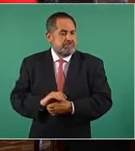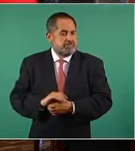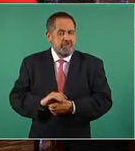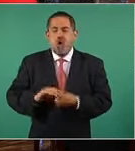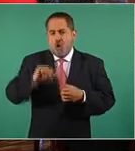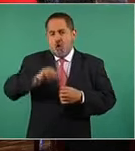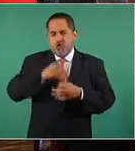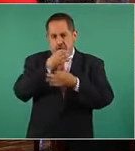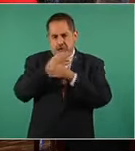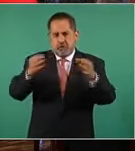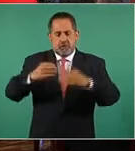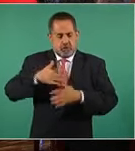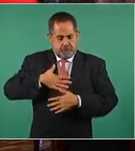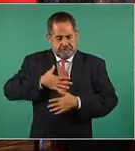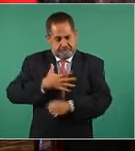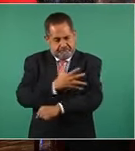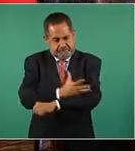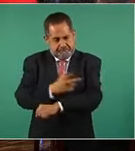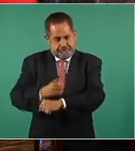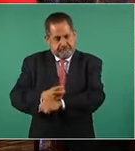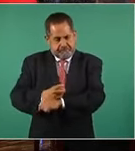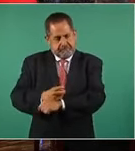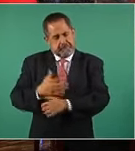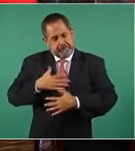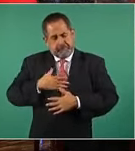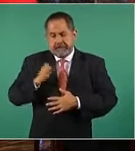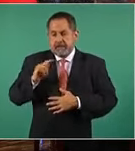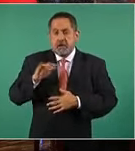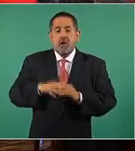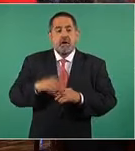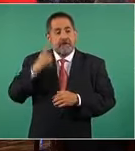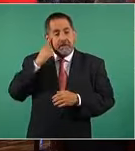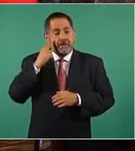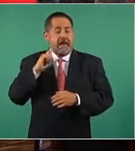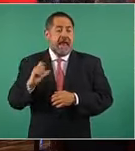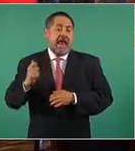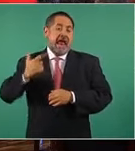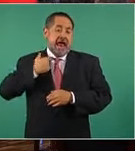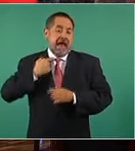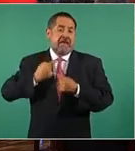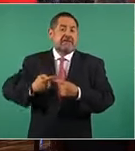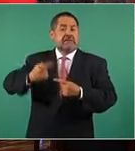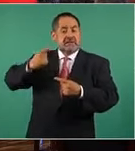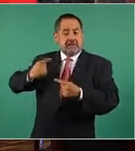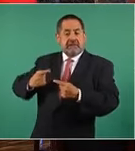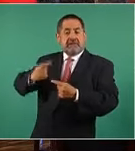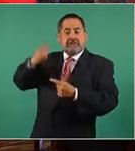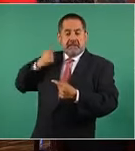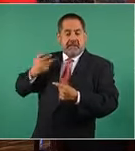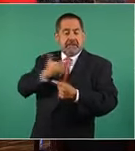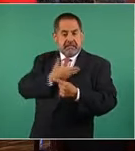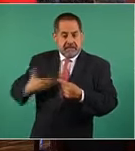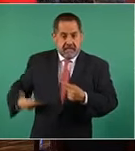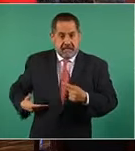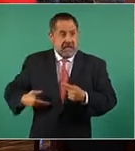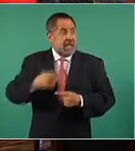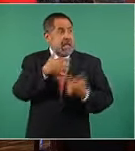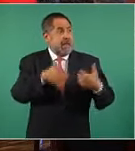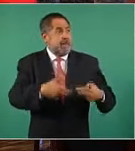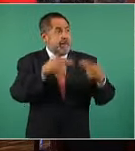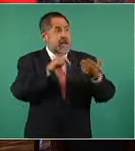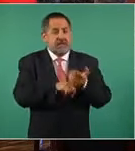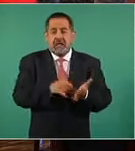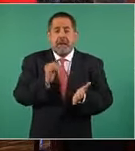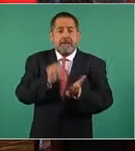informar por ética y honestidad que en los últimos dos sexenios los grandes contribuyentes